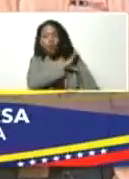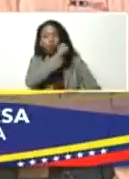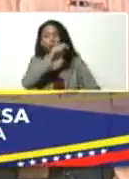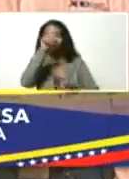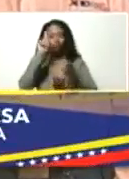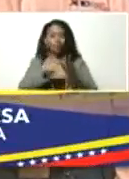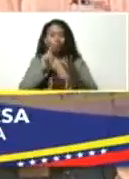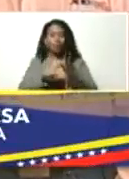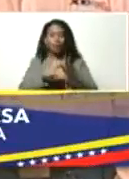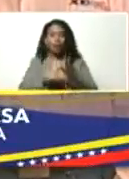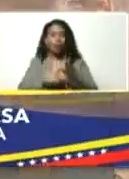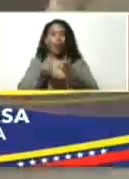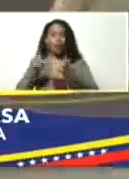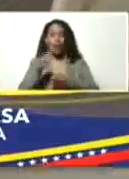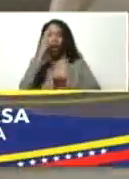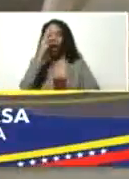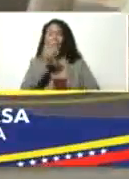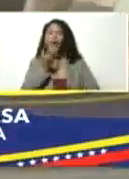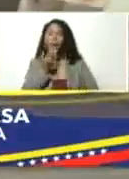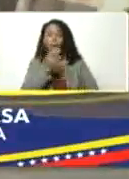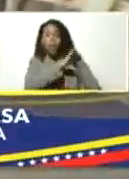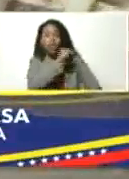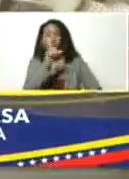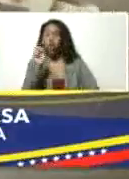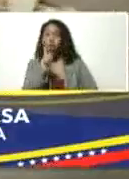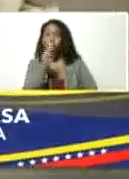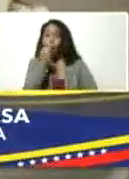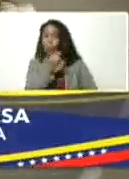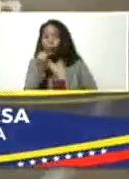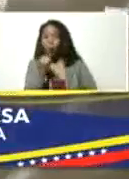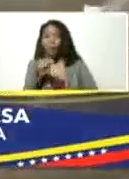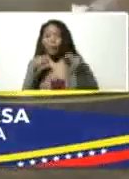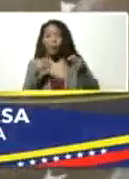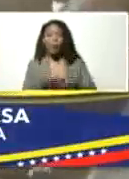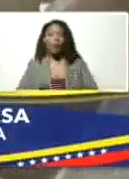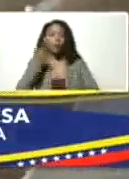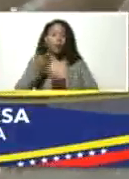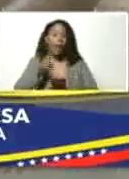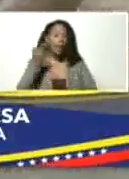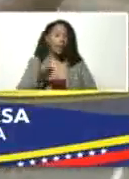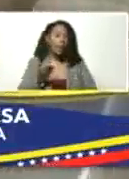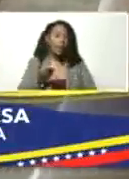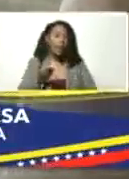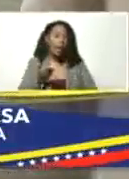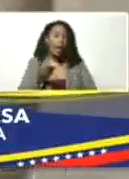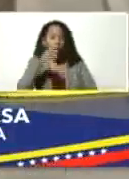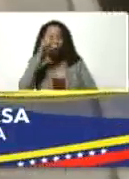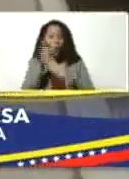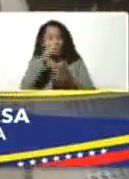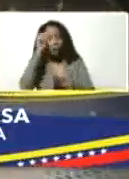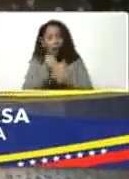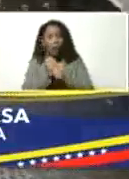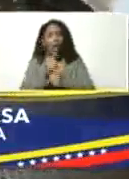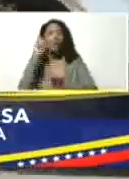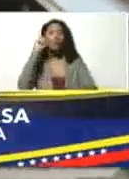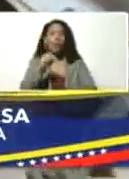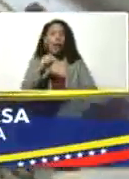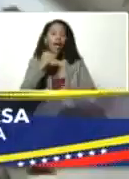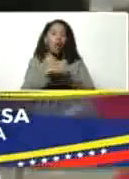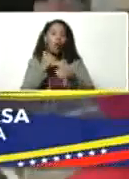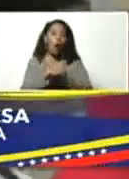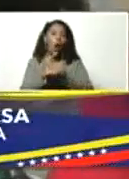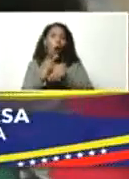Sin una dirección comprometida con el papel participativo y protagónico de la clase obrera, también estaríamos